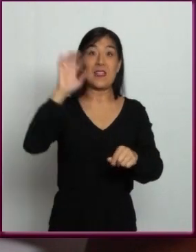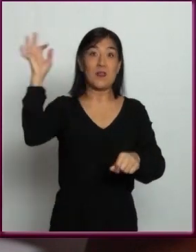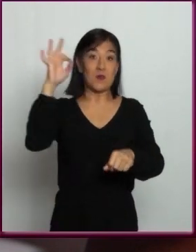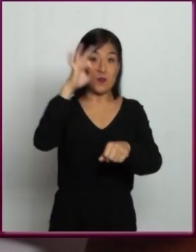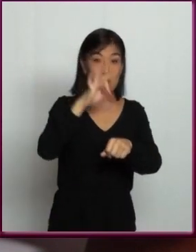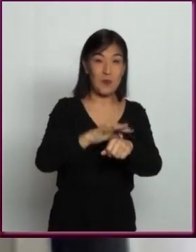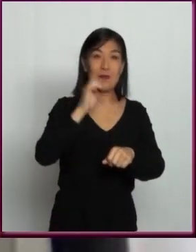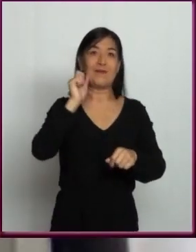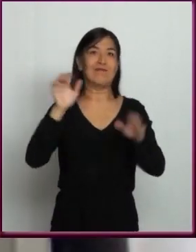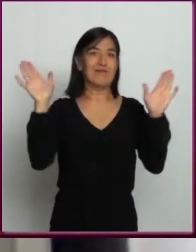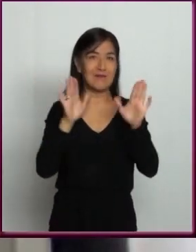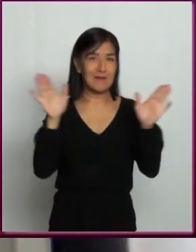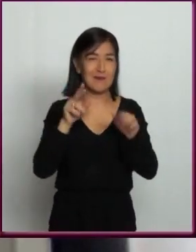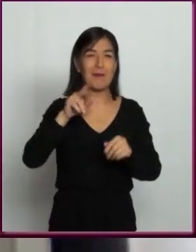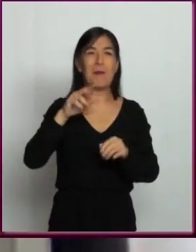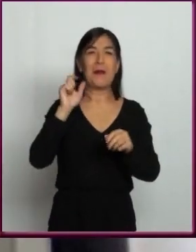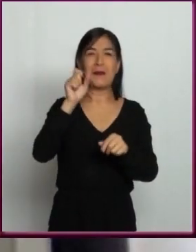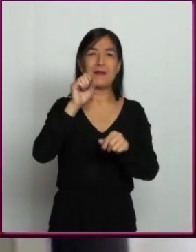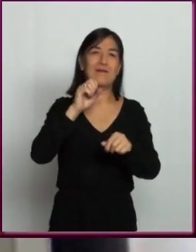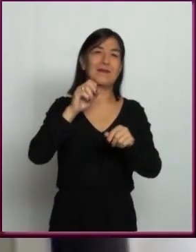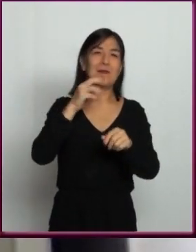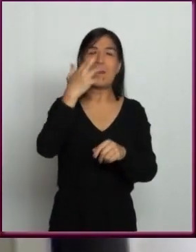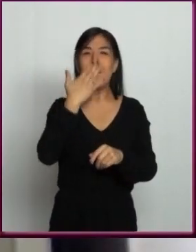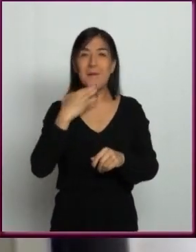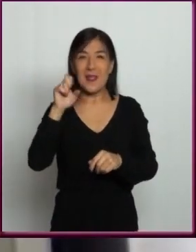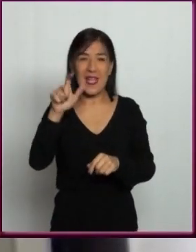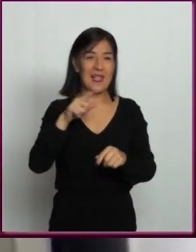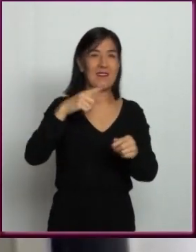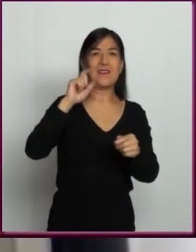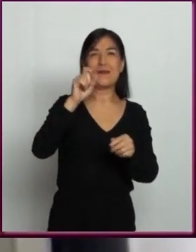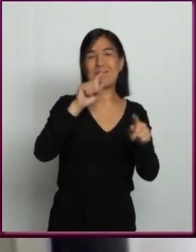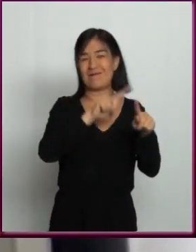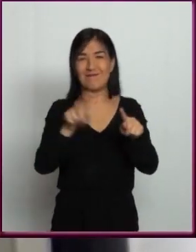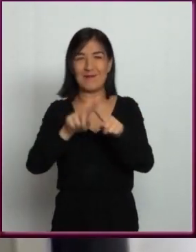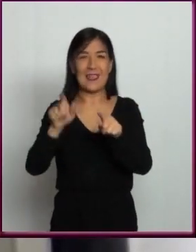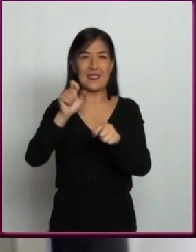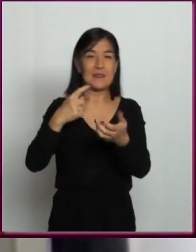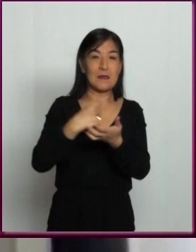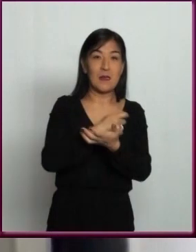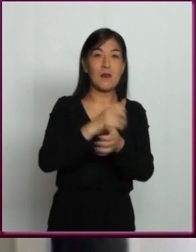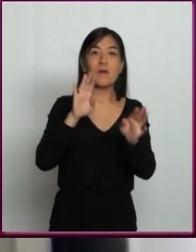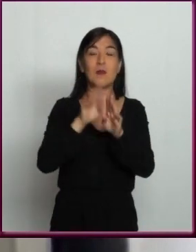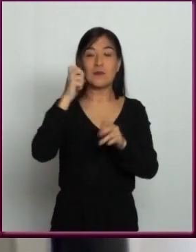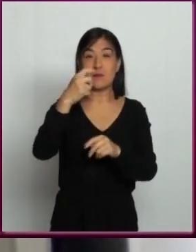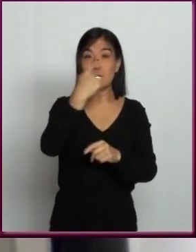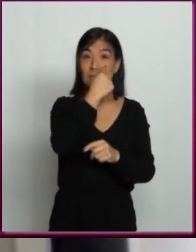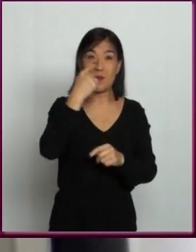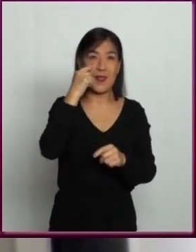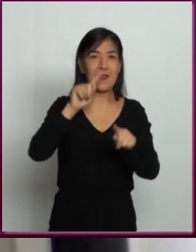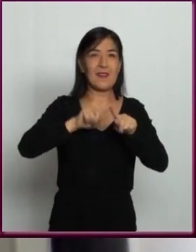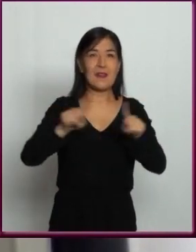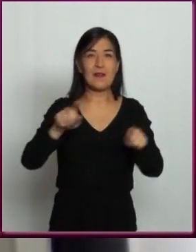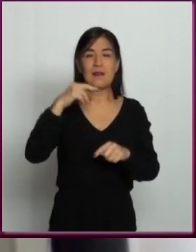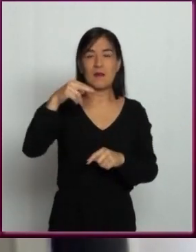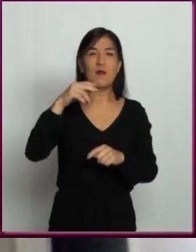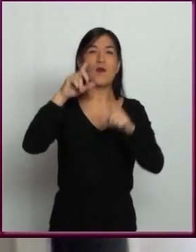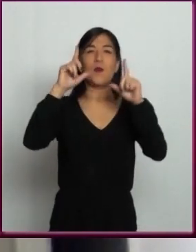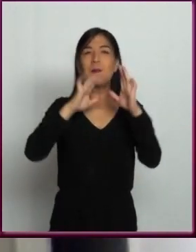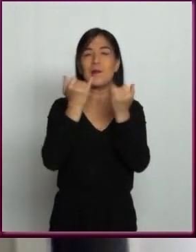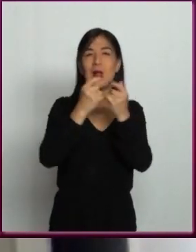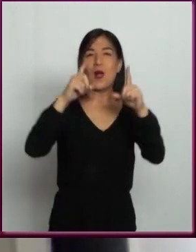ojos compuestos. Esto es, ojos que están compuestos por muchas estructuras que son